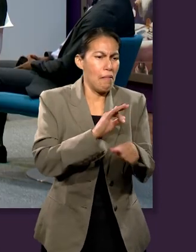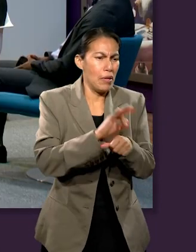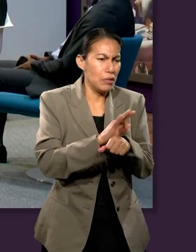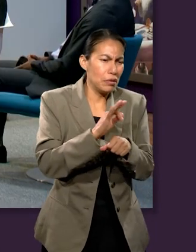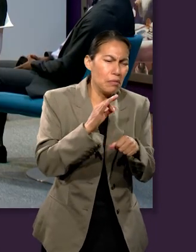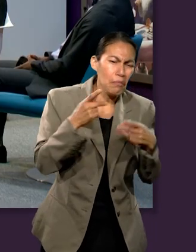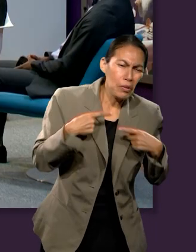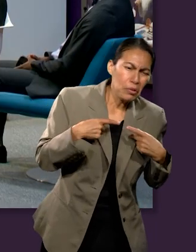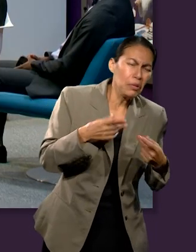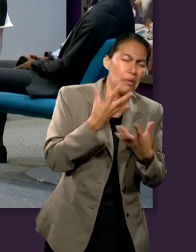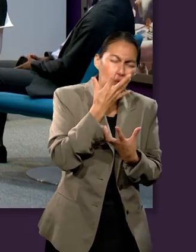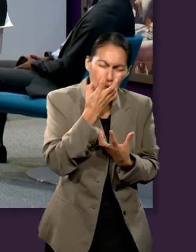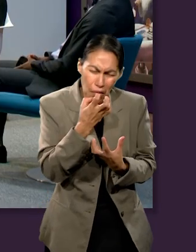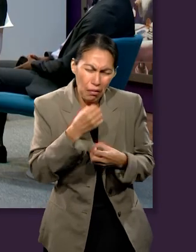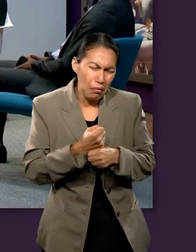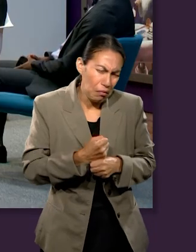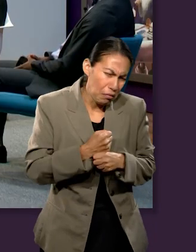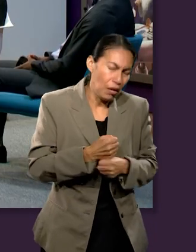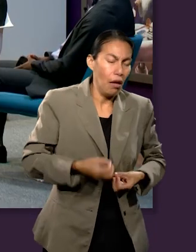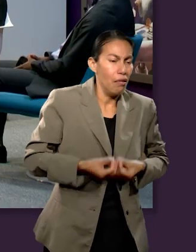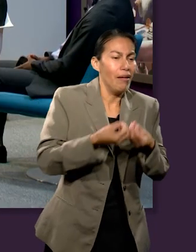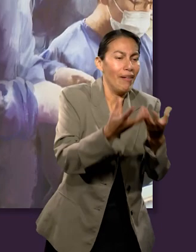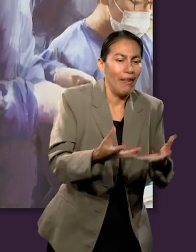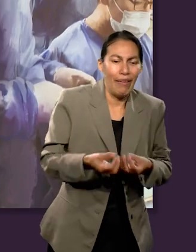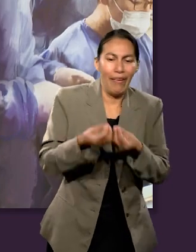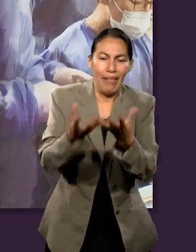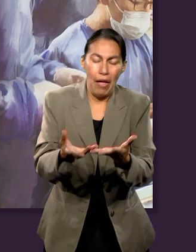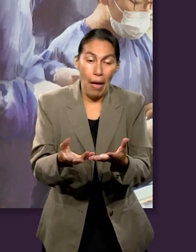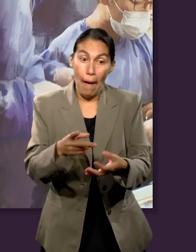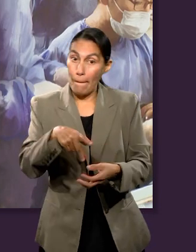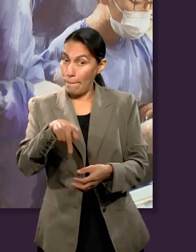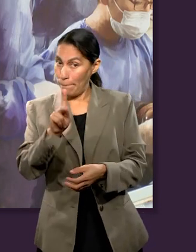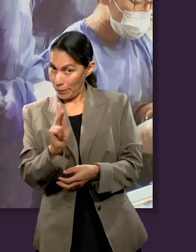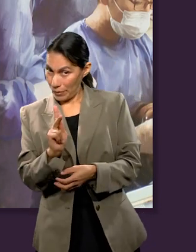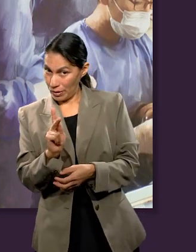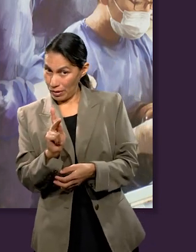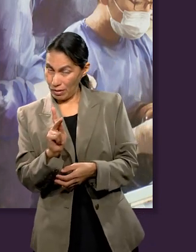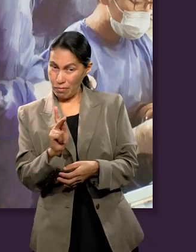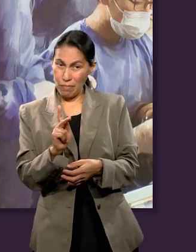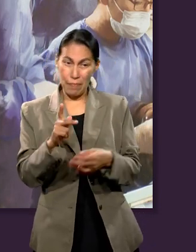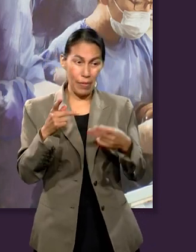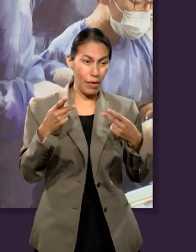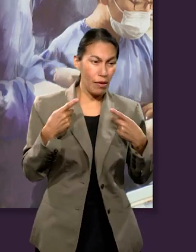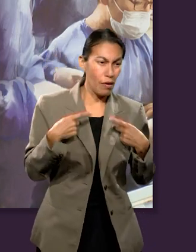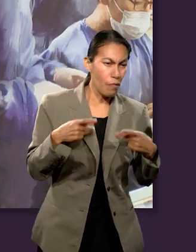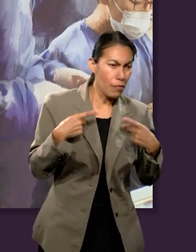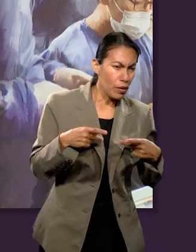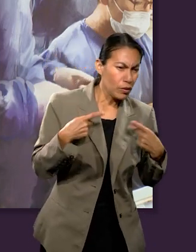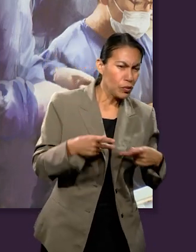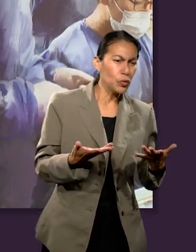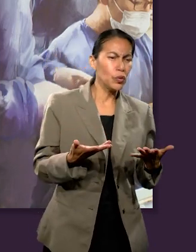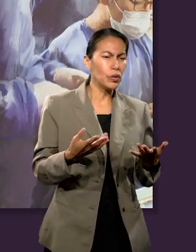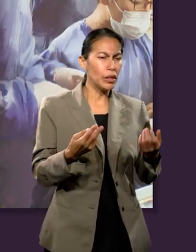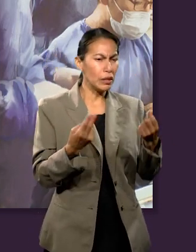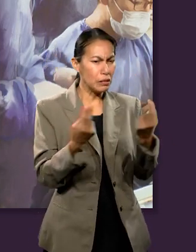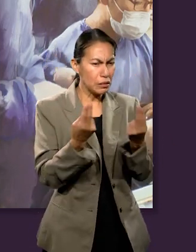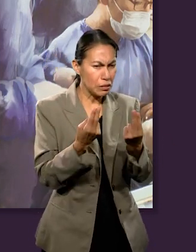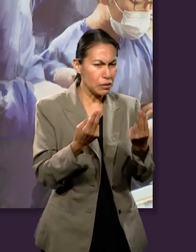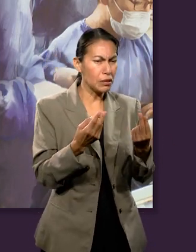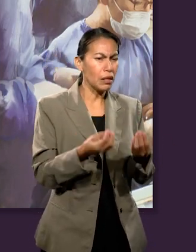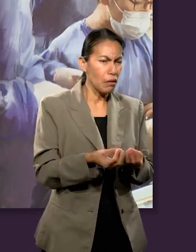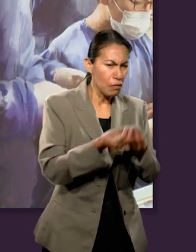una defensa para el oprimido y un medio para ayudar al enfermo pero el dinero no es de más valor que la arena A menos que sea usado para